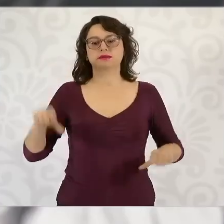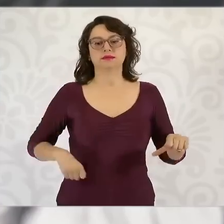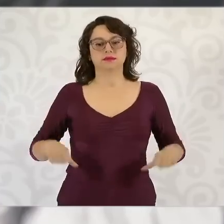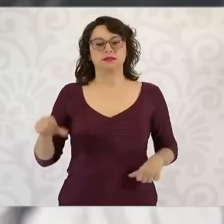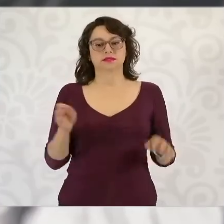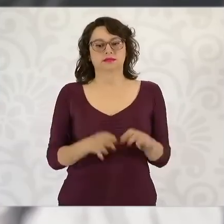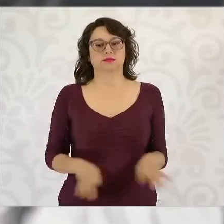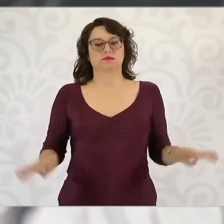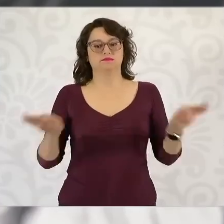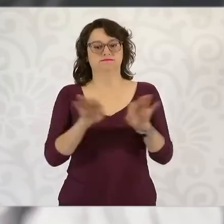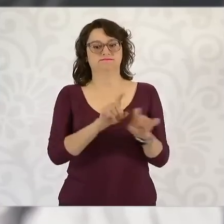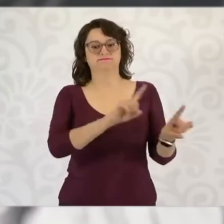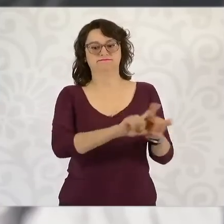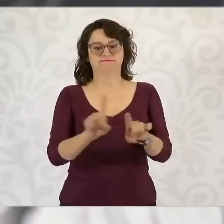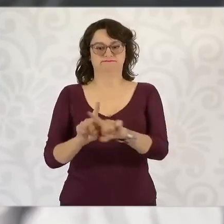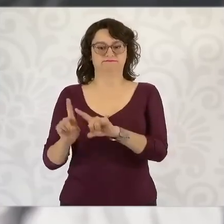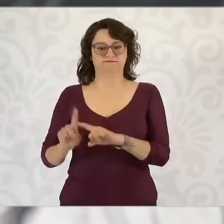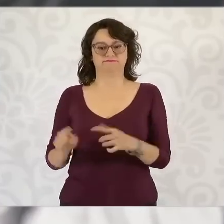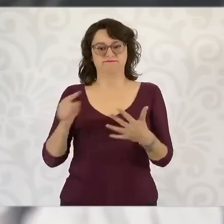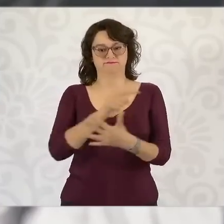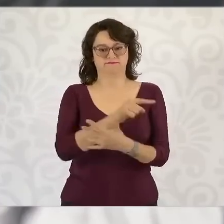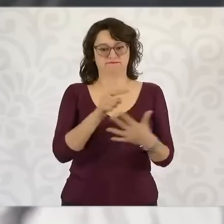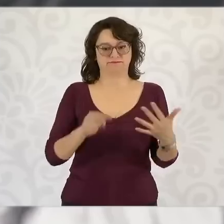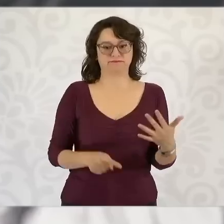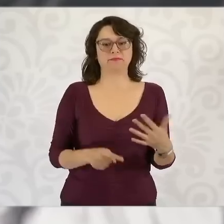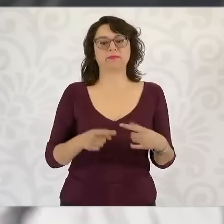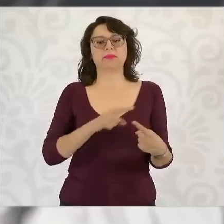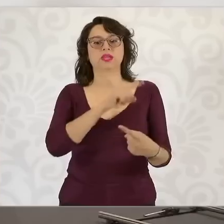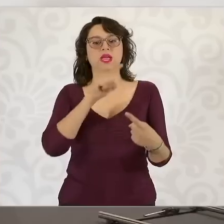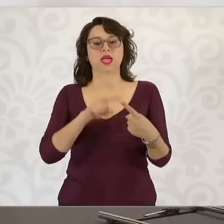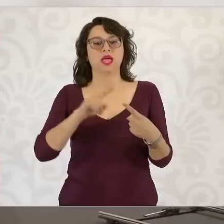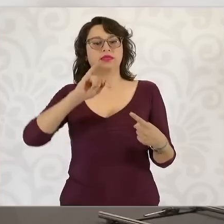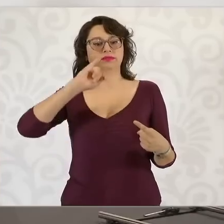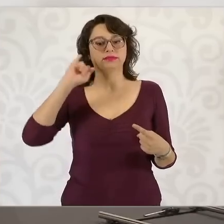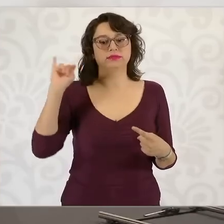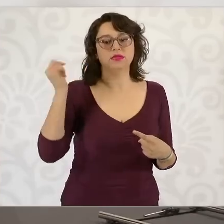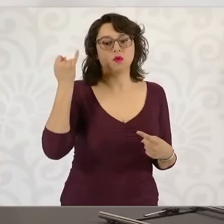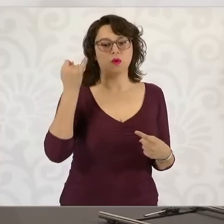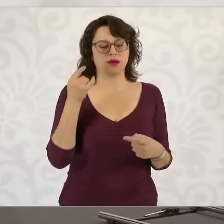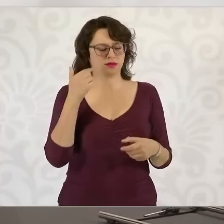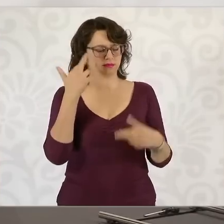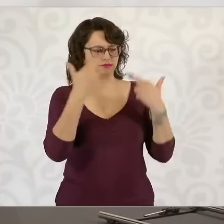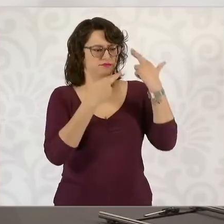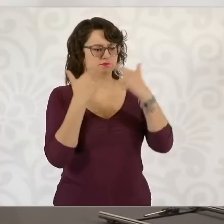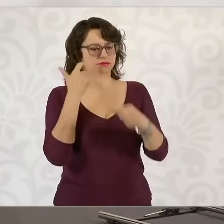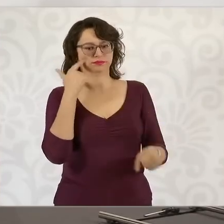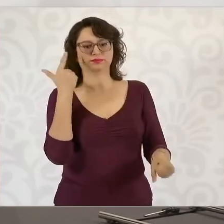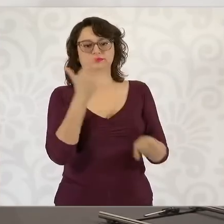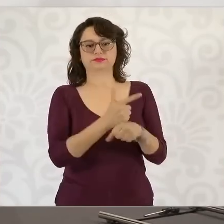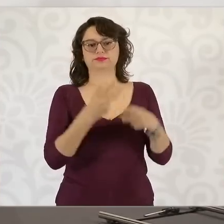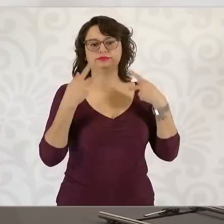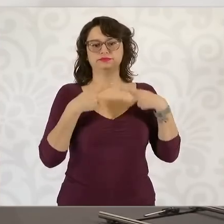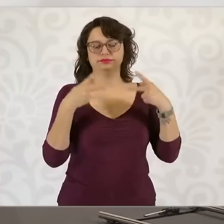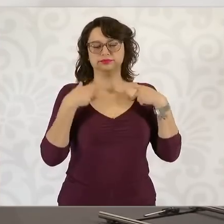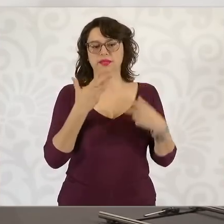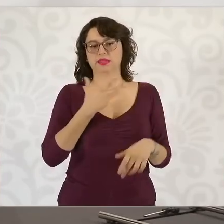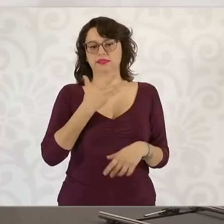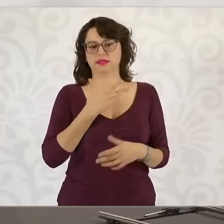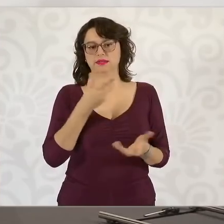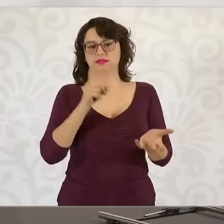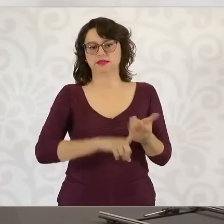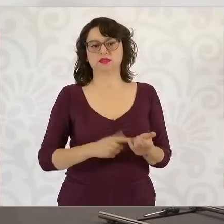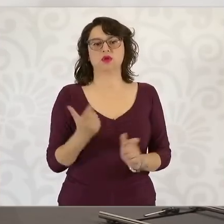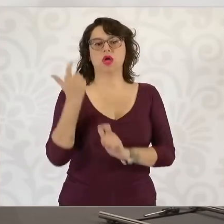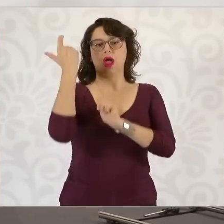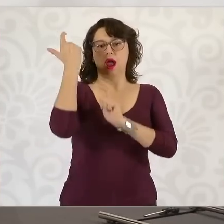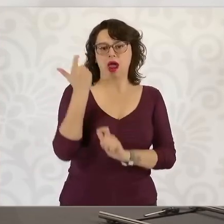continuación. En Tijuana, en un cateo se detuvo a una persona a quien se les aseguró armas, drogas, cartuchos y animales